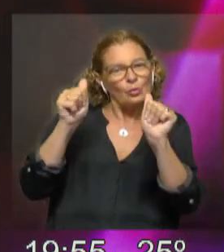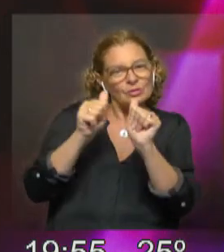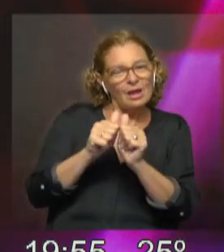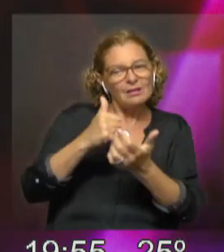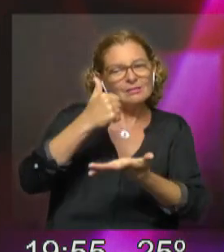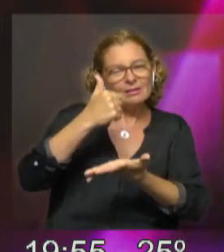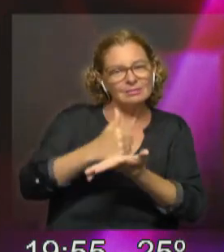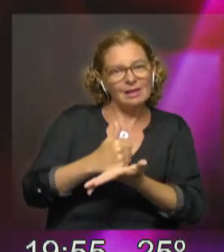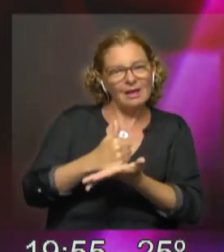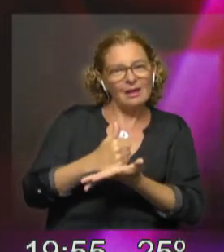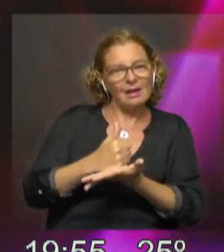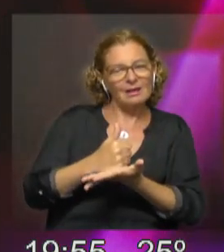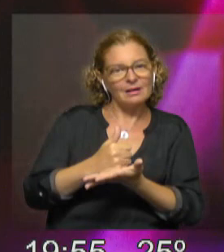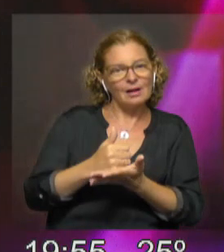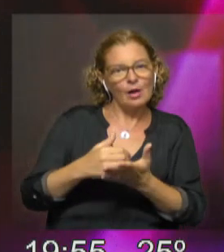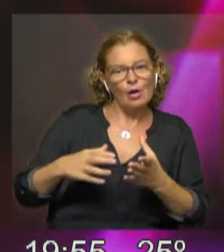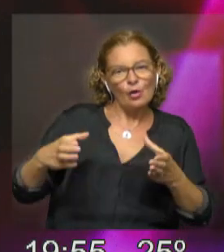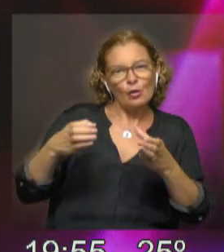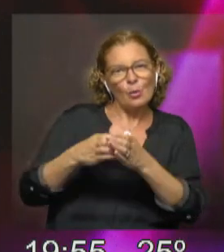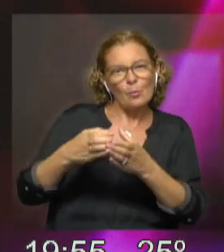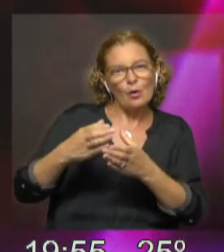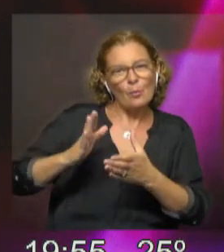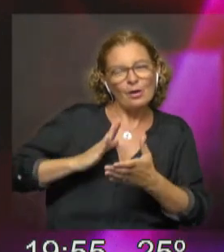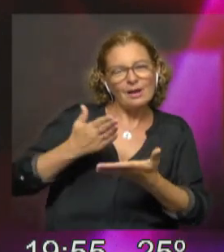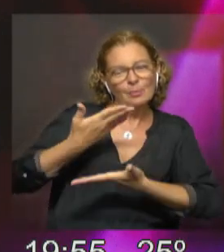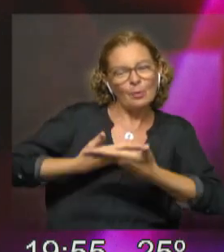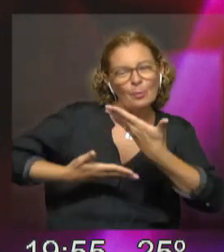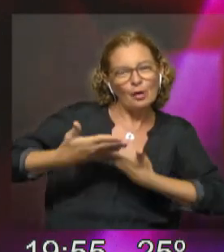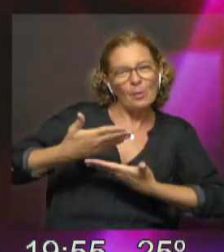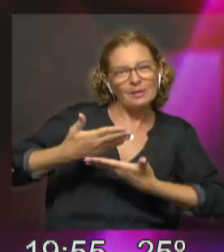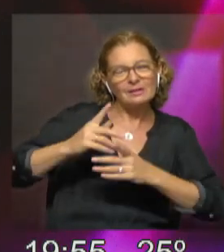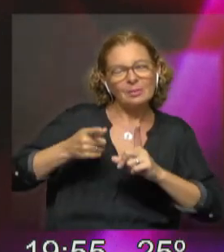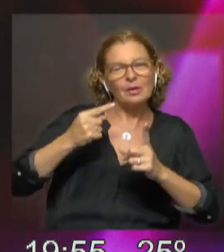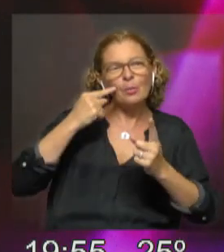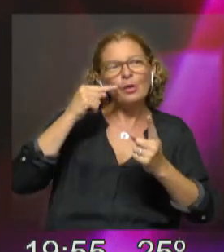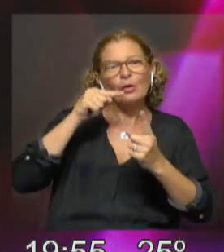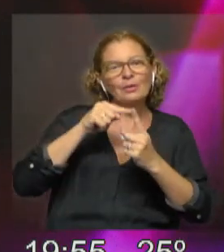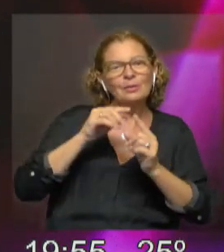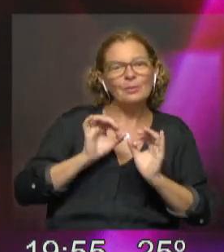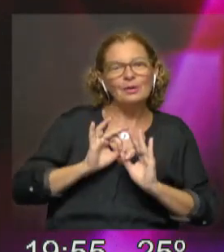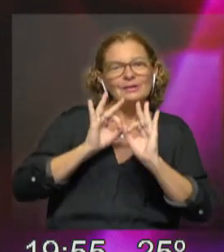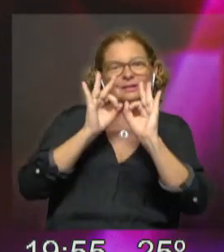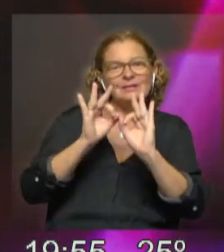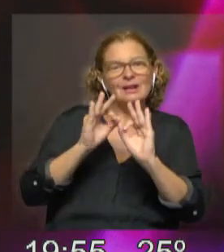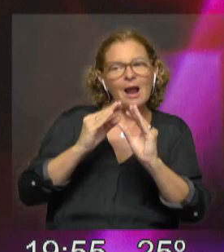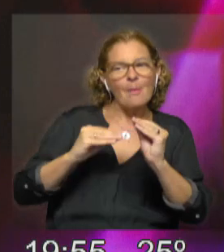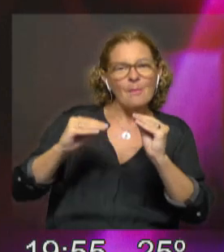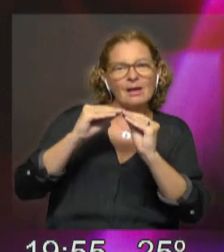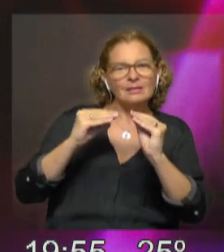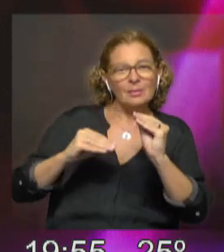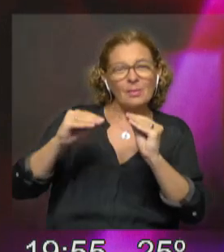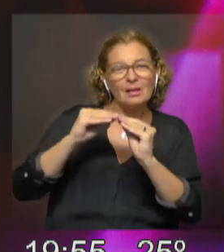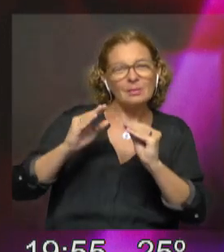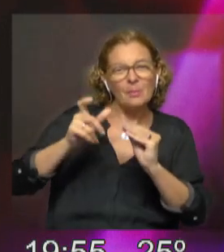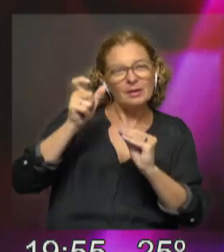estar entre lesbianas y poder compartir esto, y también algo a lo que apuntan es poder llegar a cada vez más personas lesbianas